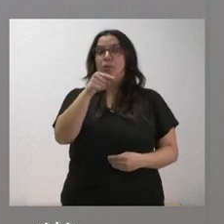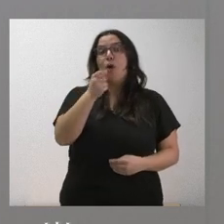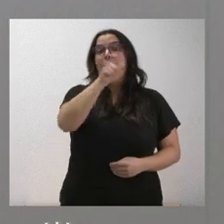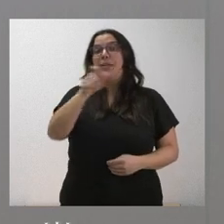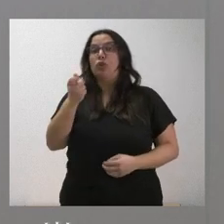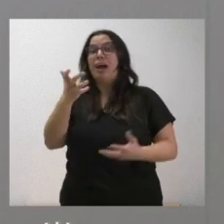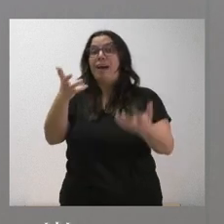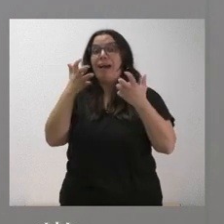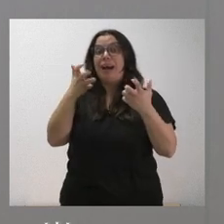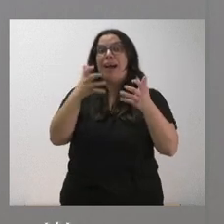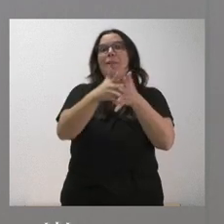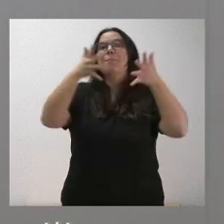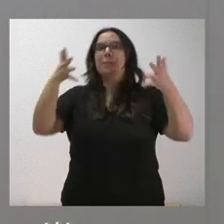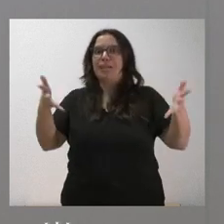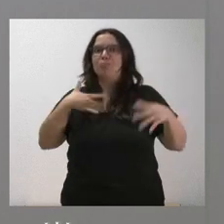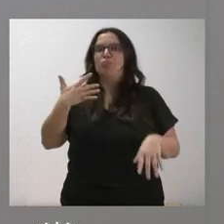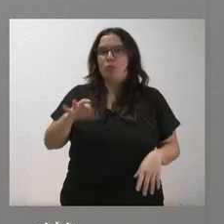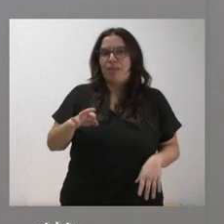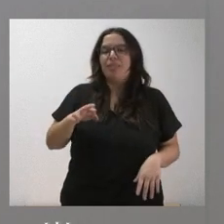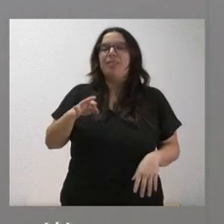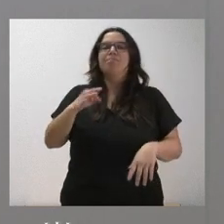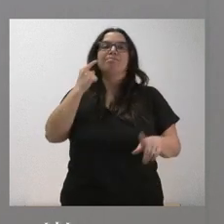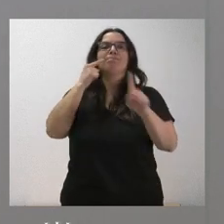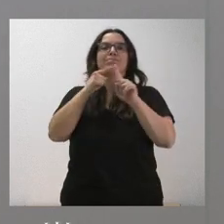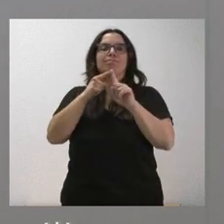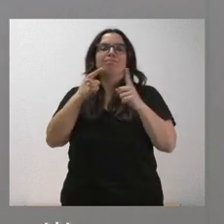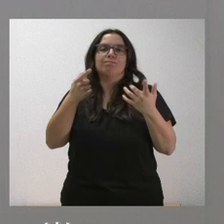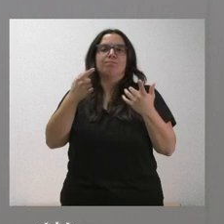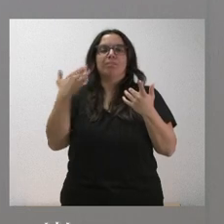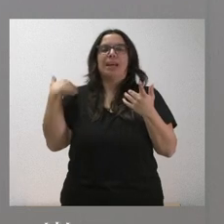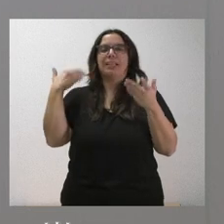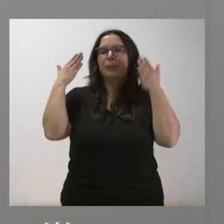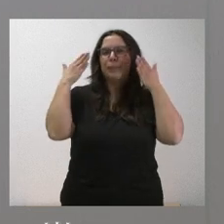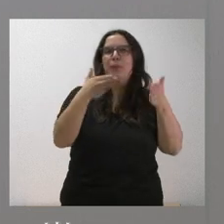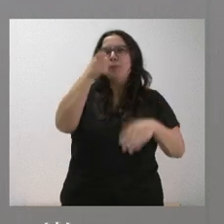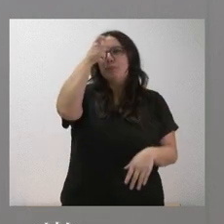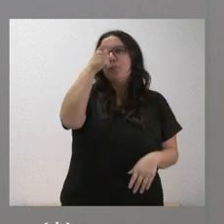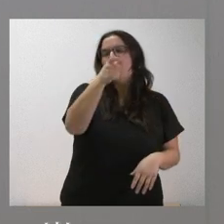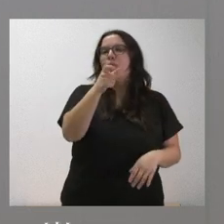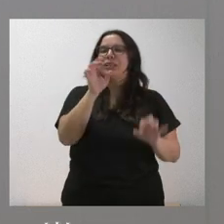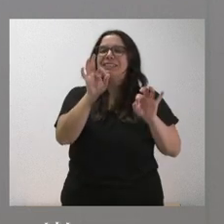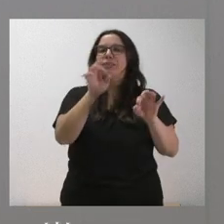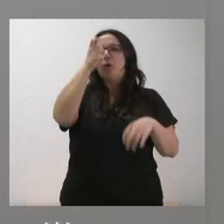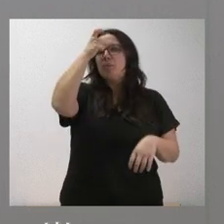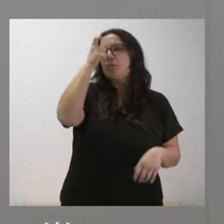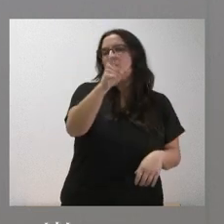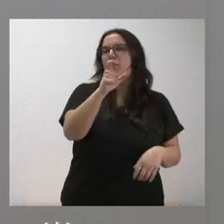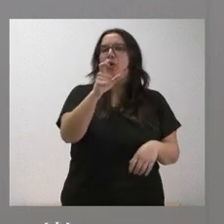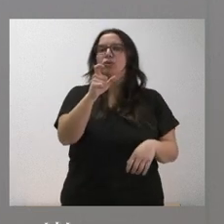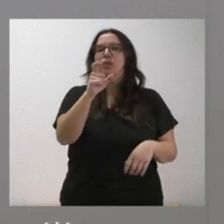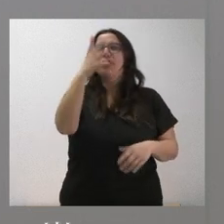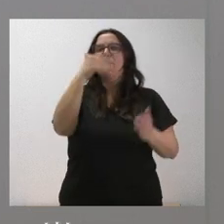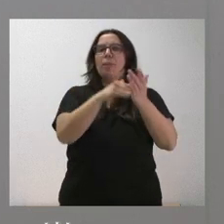beneficiadas de tal forma que a esto estaba centrado definiendo mundo rural en aquellos municipios de más de